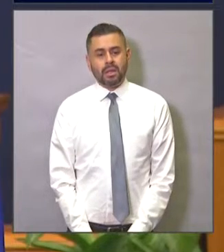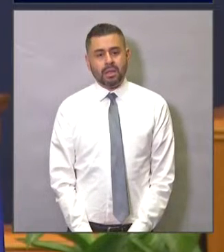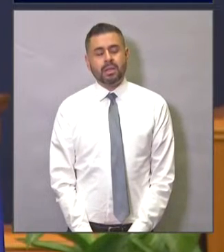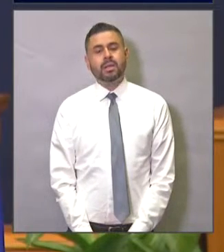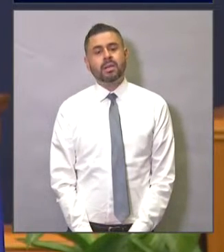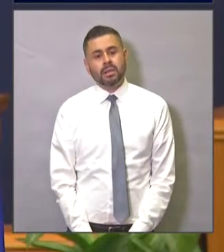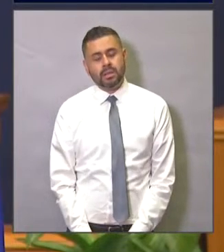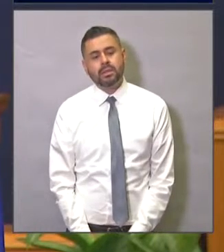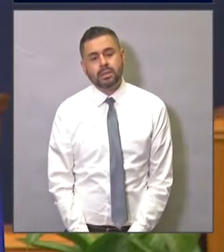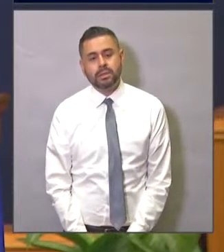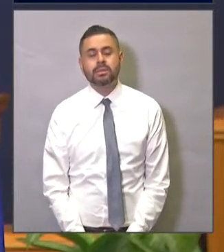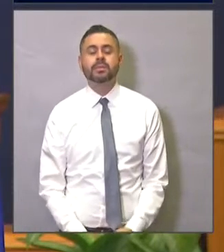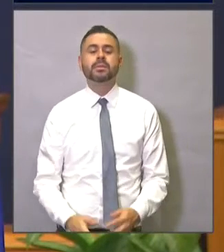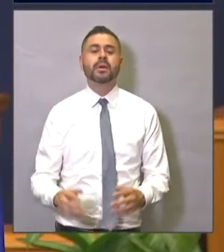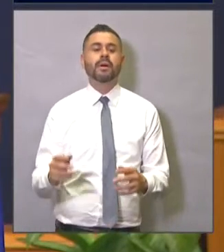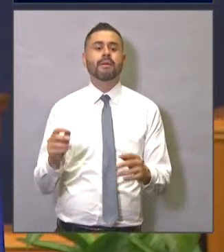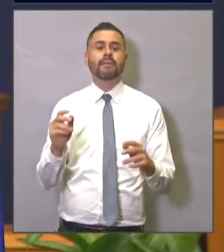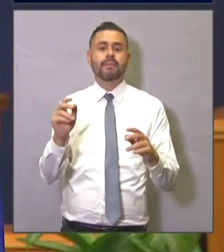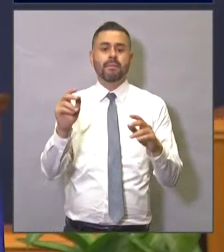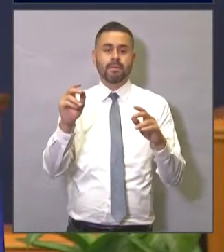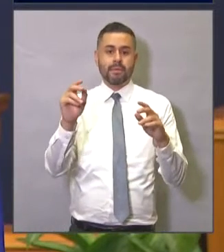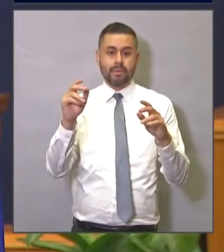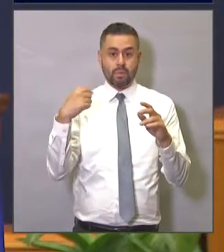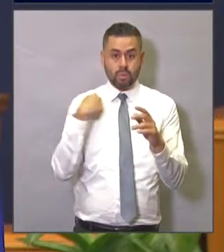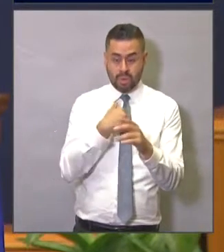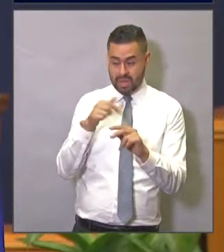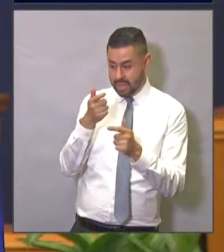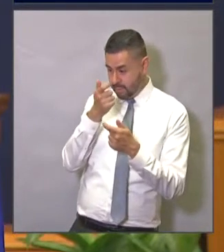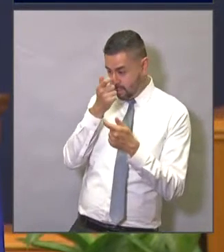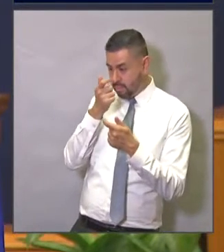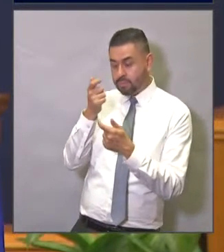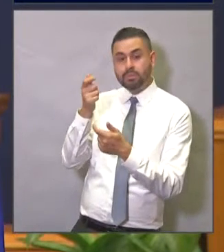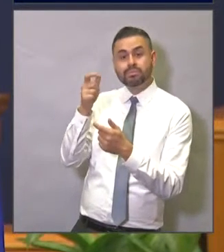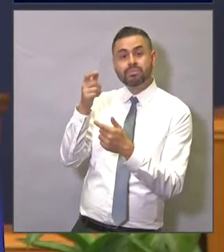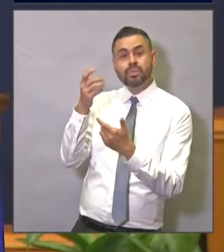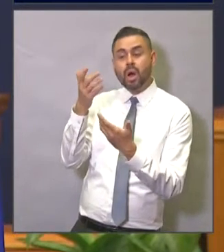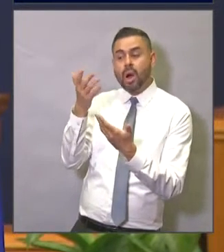7,727 personas que fallecieron, donde se identificó la raza etnicidad,